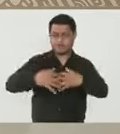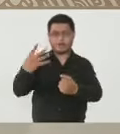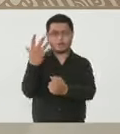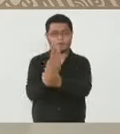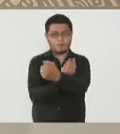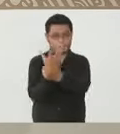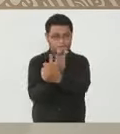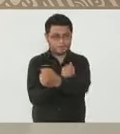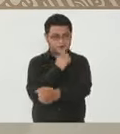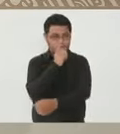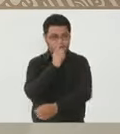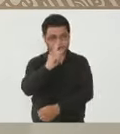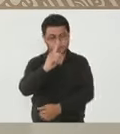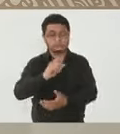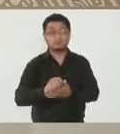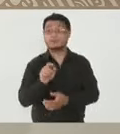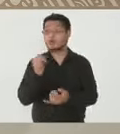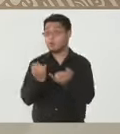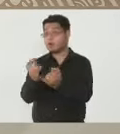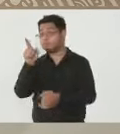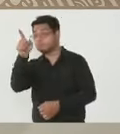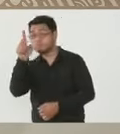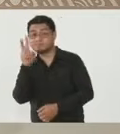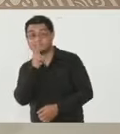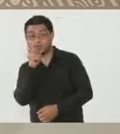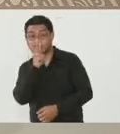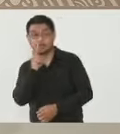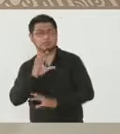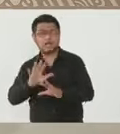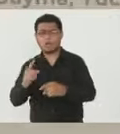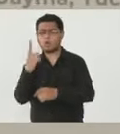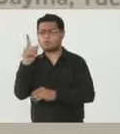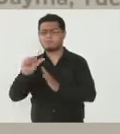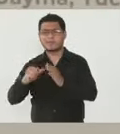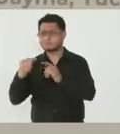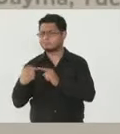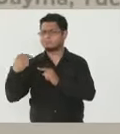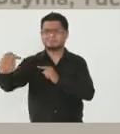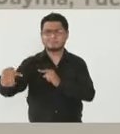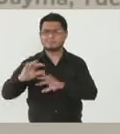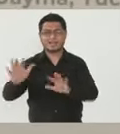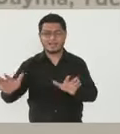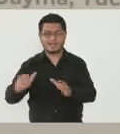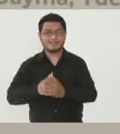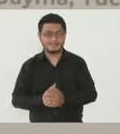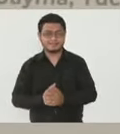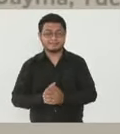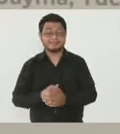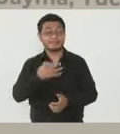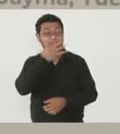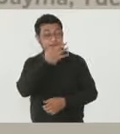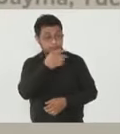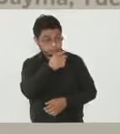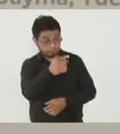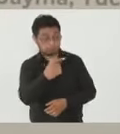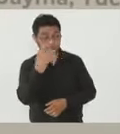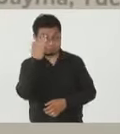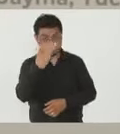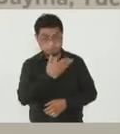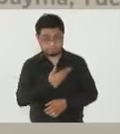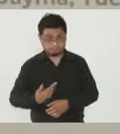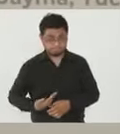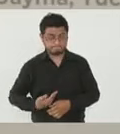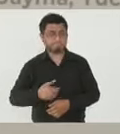supuesto también la de Valladolid, también parece que un mes después. Comentarle también, señor presidente, que en